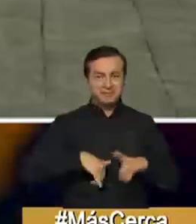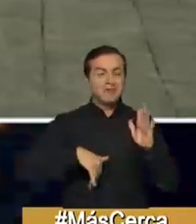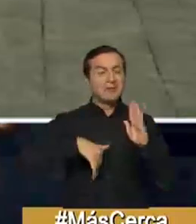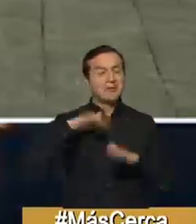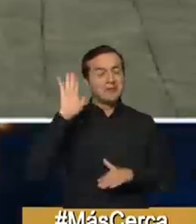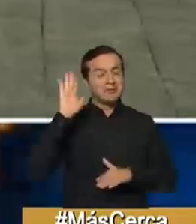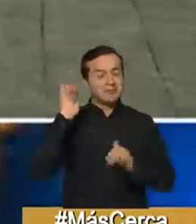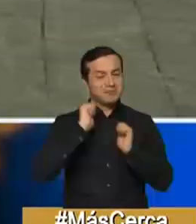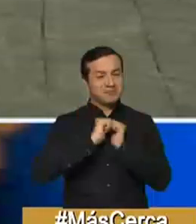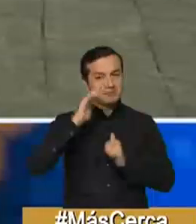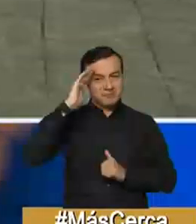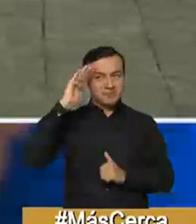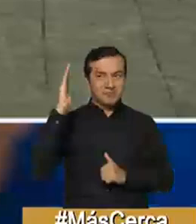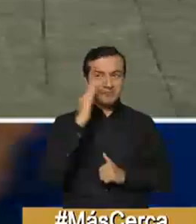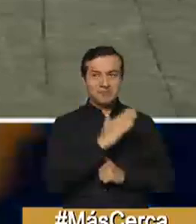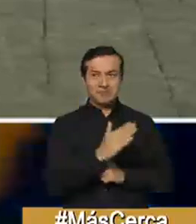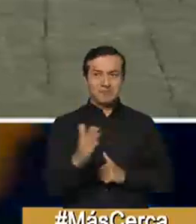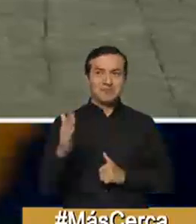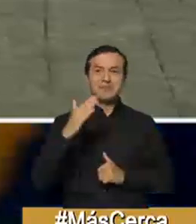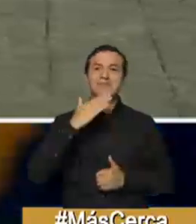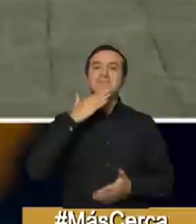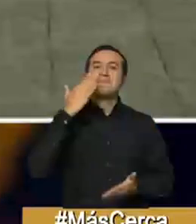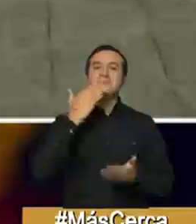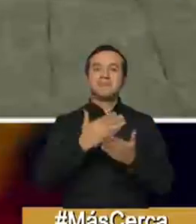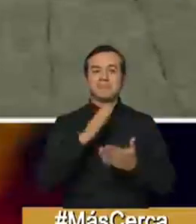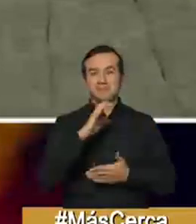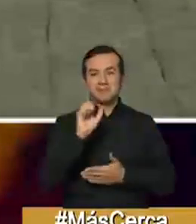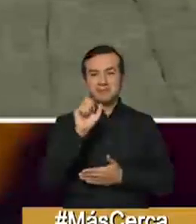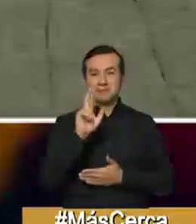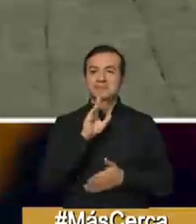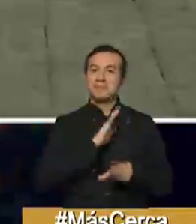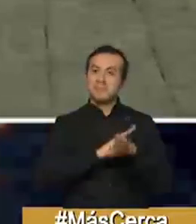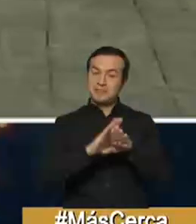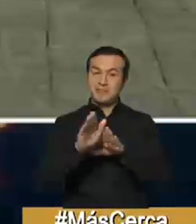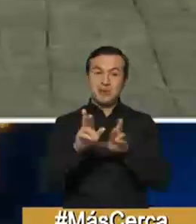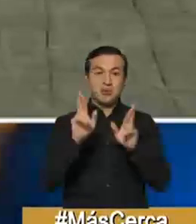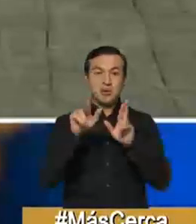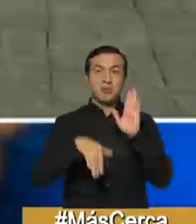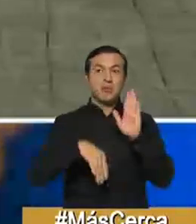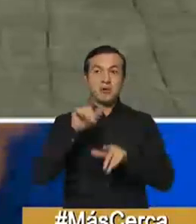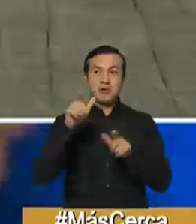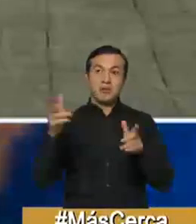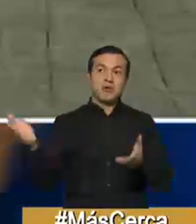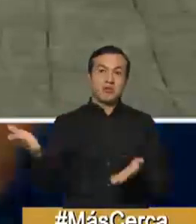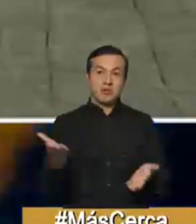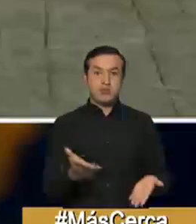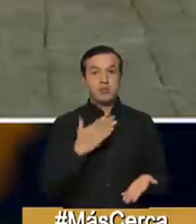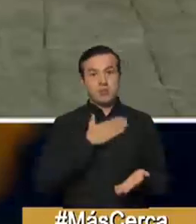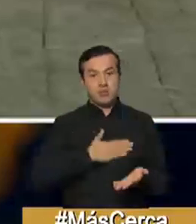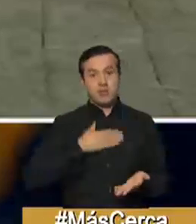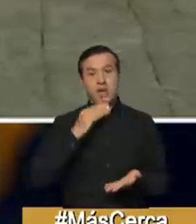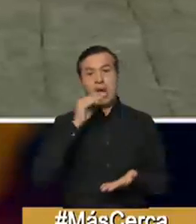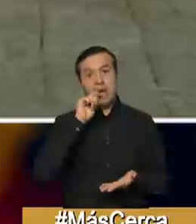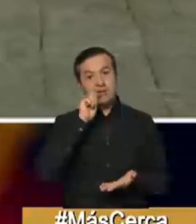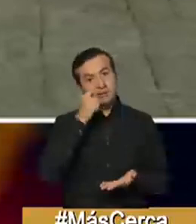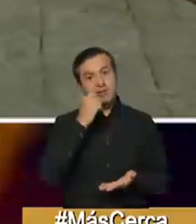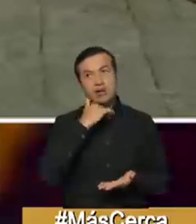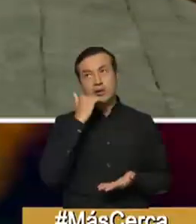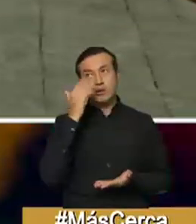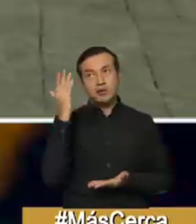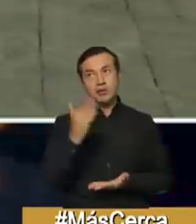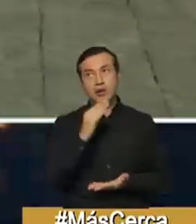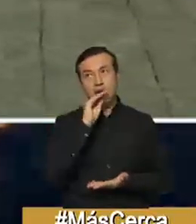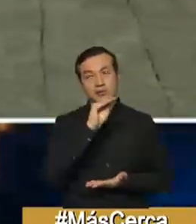de Más Cerca. Que pasen bien. Gracias, César, echa la invitación y espero que venga para acá estudio también una cascarita o alguna cosa,